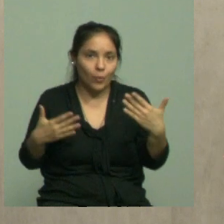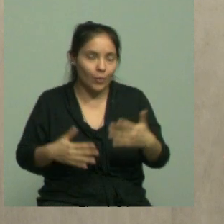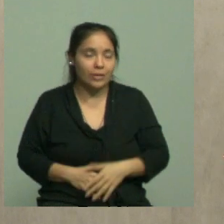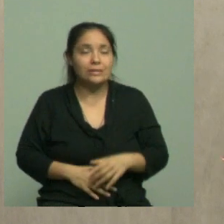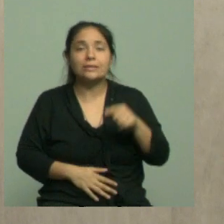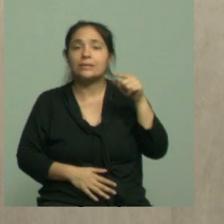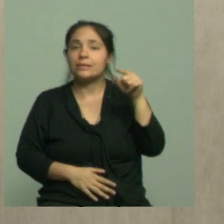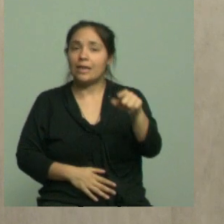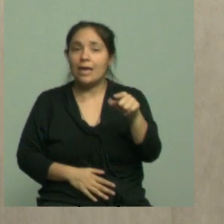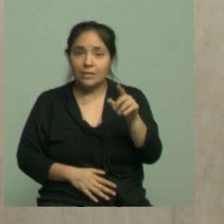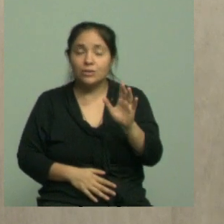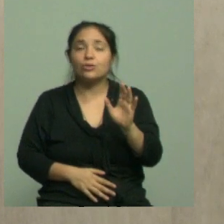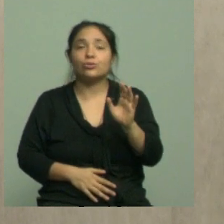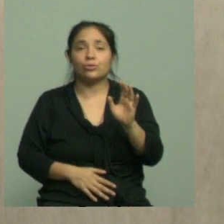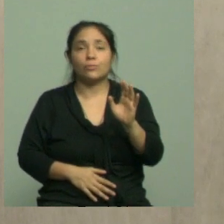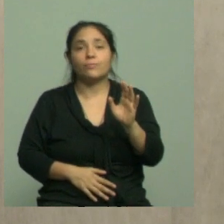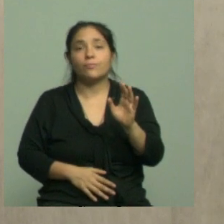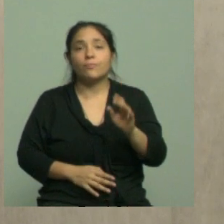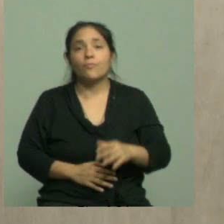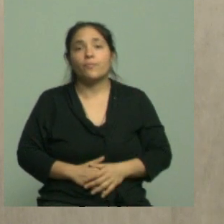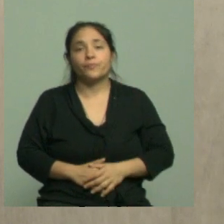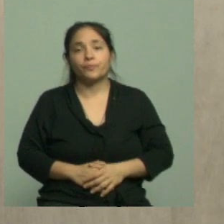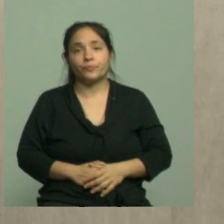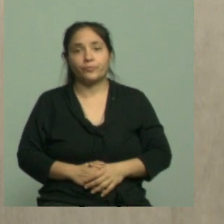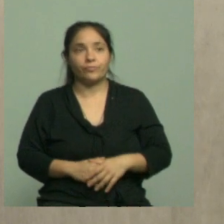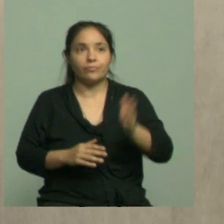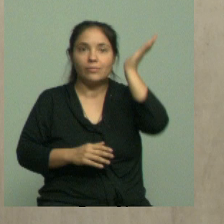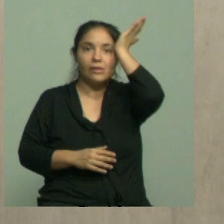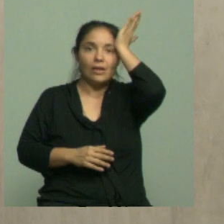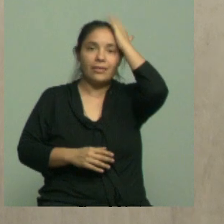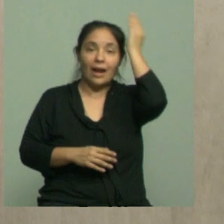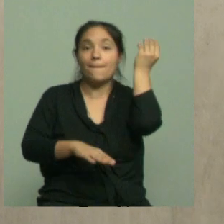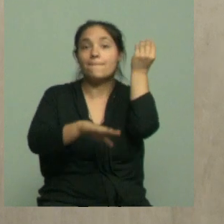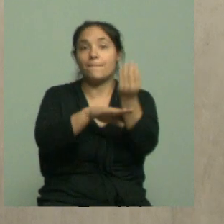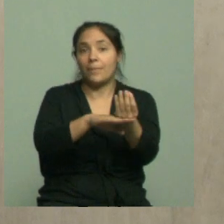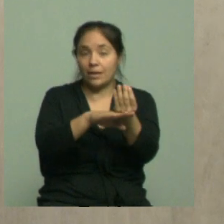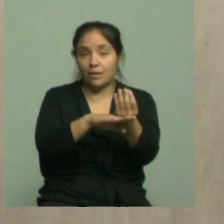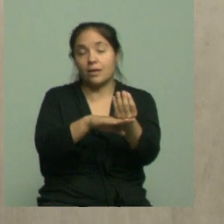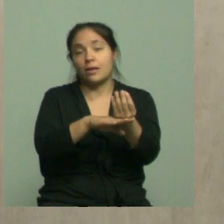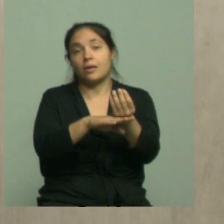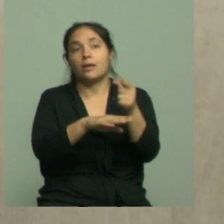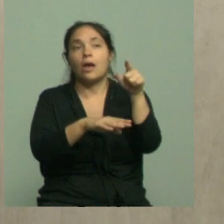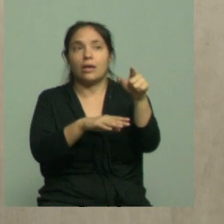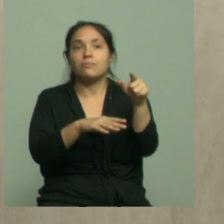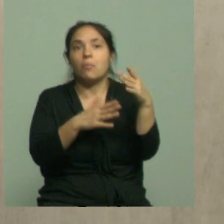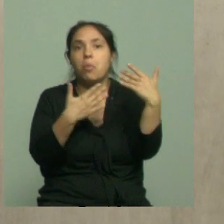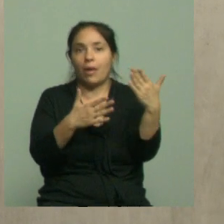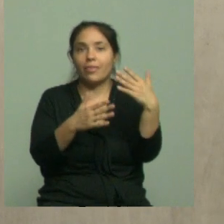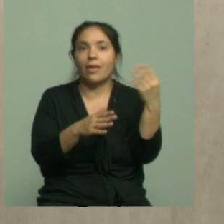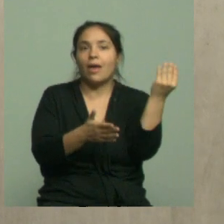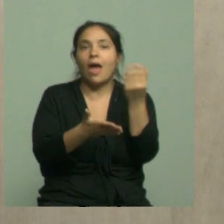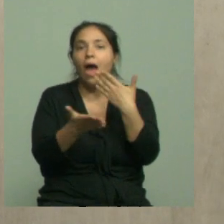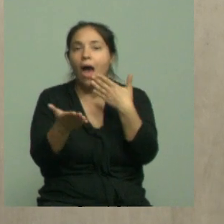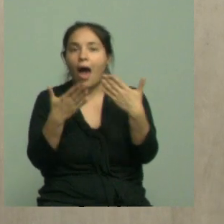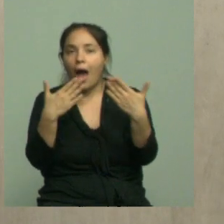ahí donde muchos apelan a la figura de Donald Trump como un posible dialoguista en